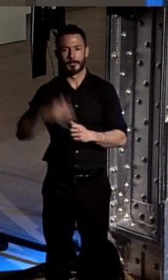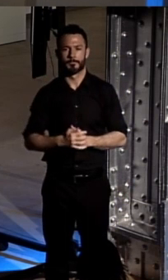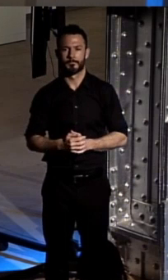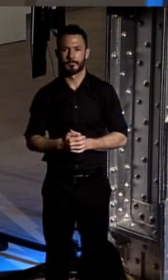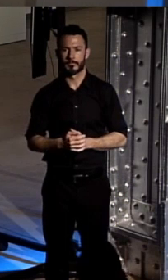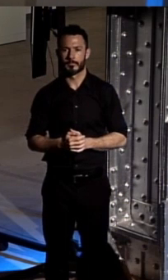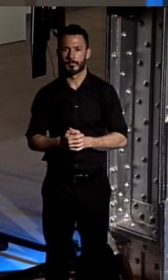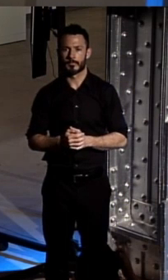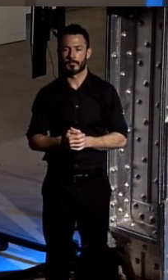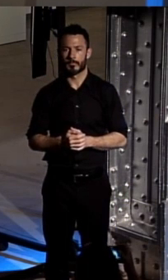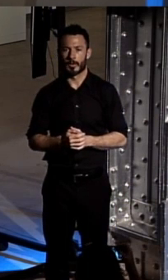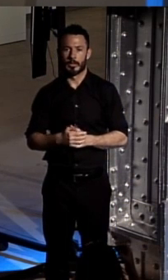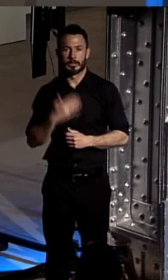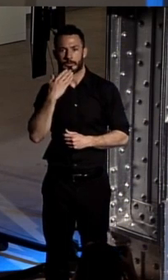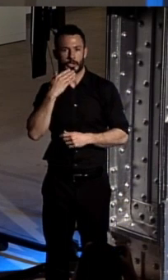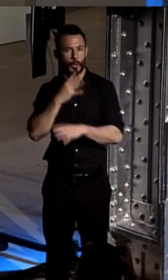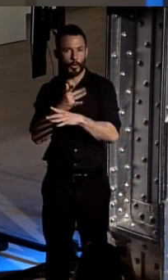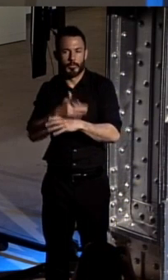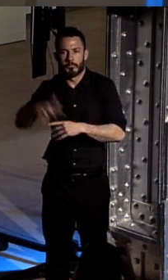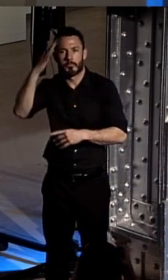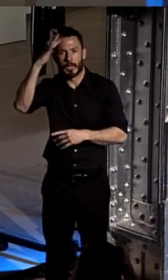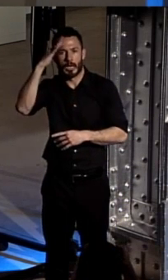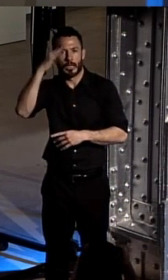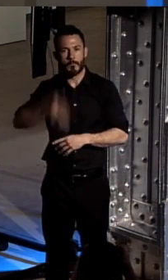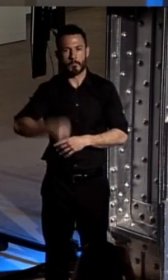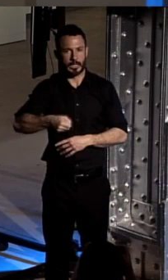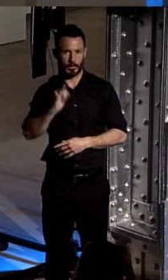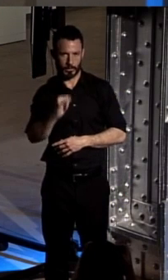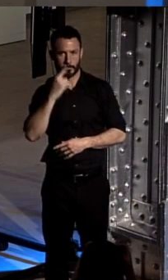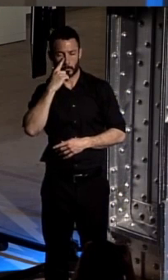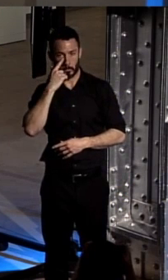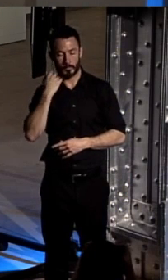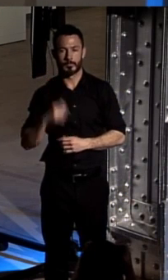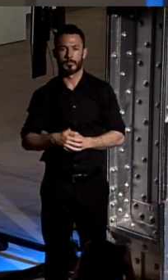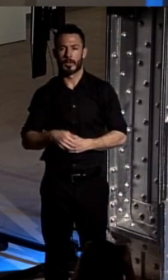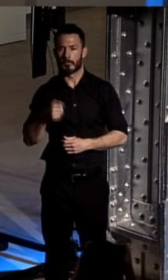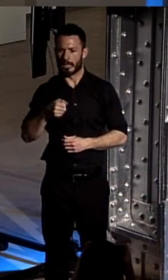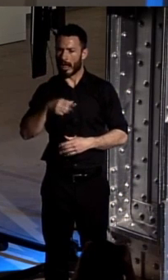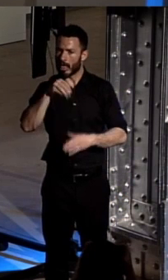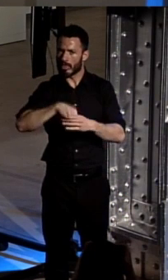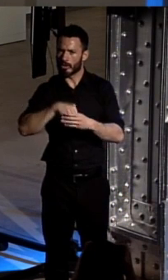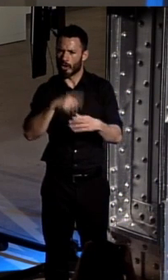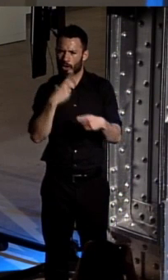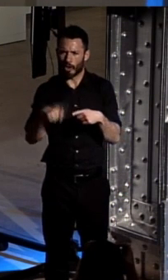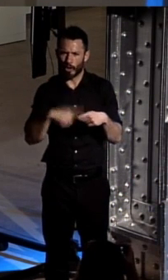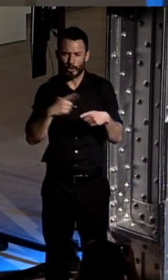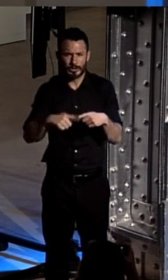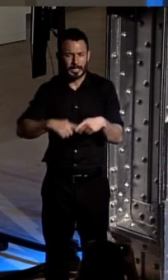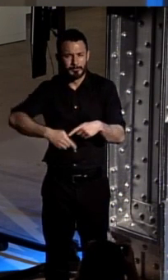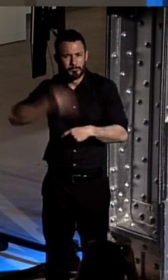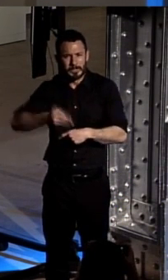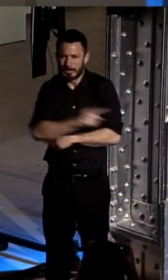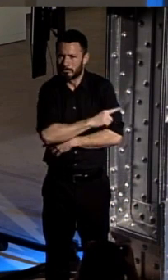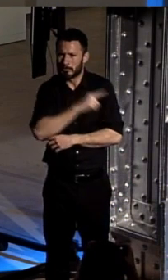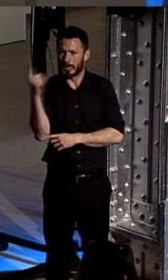juego y tómenselo realmente como si el juego fuese. Imagínense que ustedes tienen una maleta. En esa maleta tienen las cosas más importantes de su vida. En realidad,